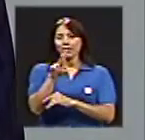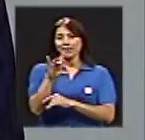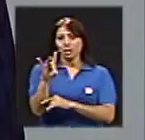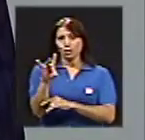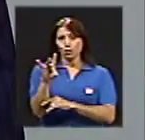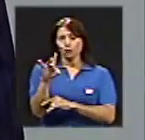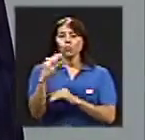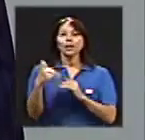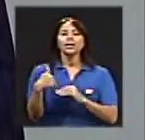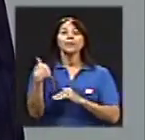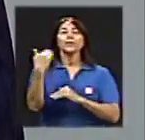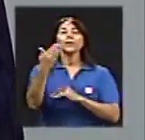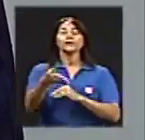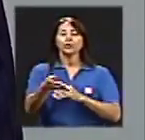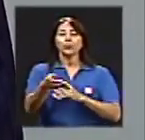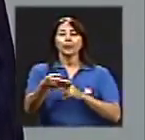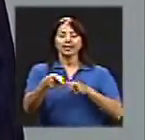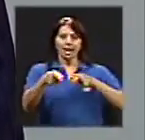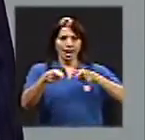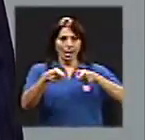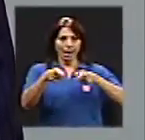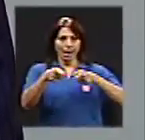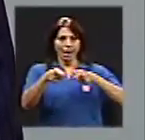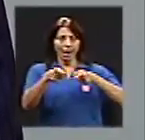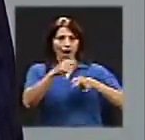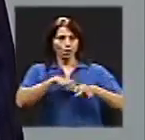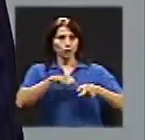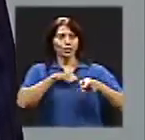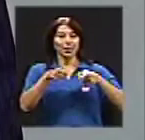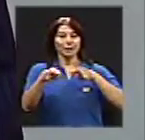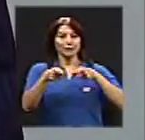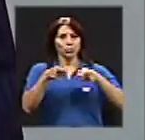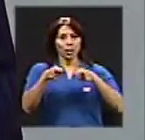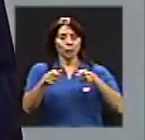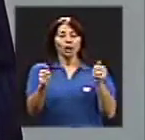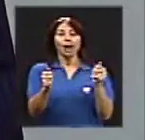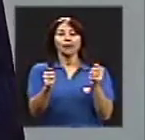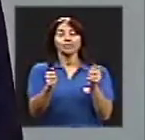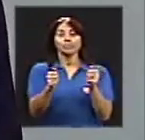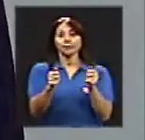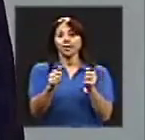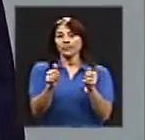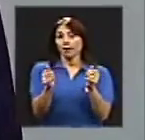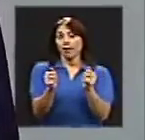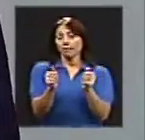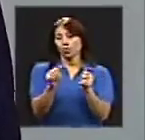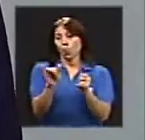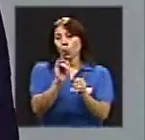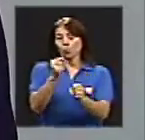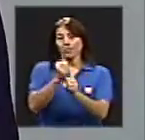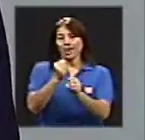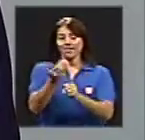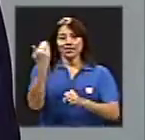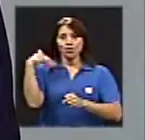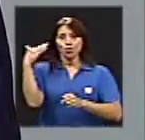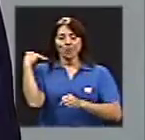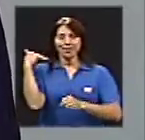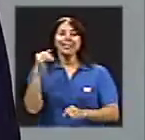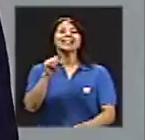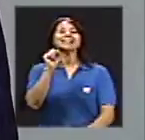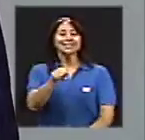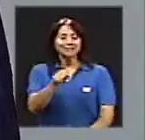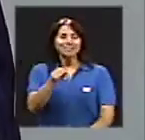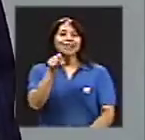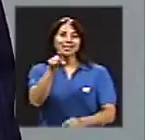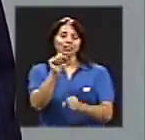la autoridad reguladora con el esquema que se manejaba anteriormente, básicamente tenía por función esa. Es